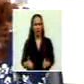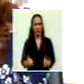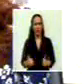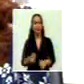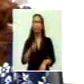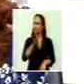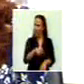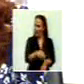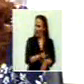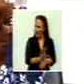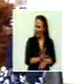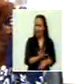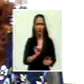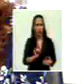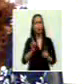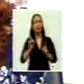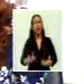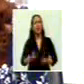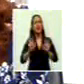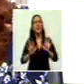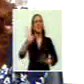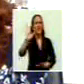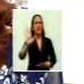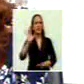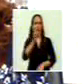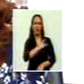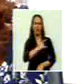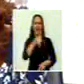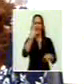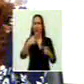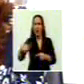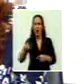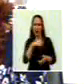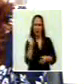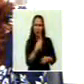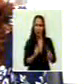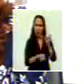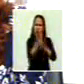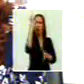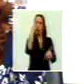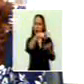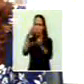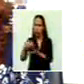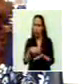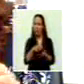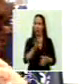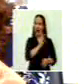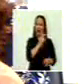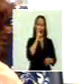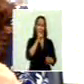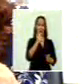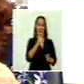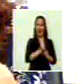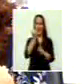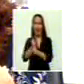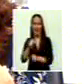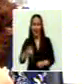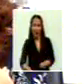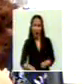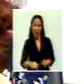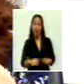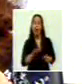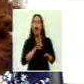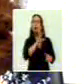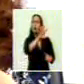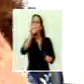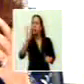sino son las 15 nuevas universidades que hemos creado desde el año 2003, a la fecha donde se ha dado una cobertura